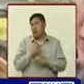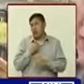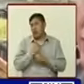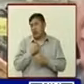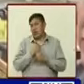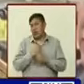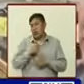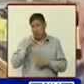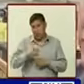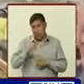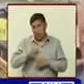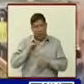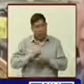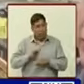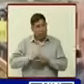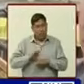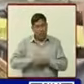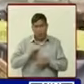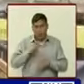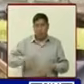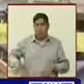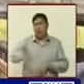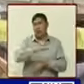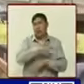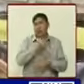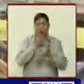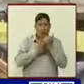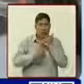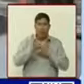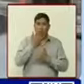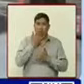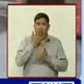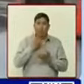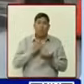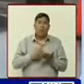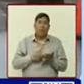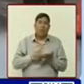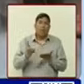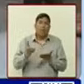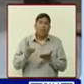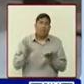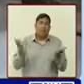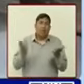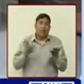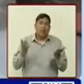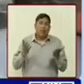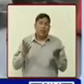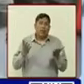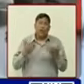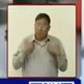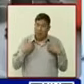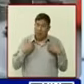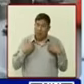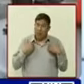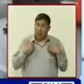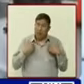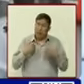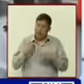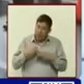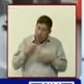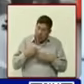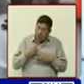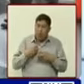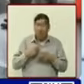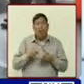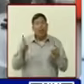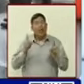trabajos necesarios para prevenir este tipo de sucesos lamentables. Es verdad que nuestra ciudad tiene una topografía accidentada,